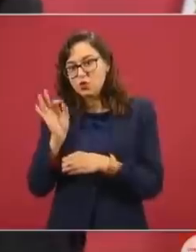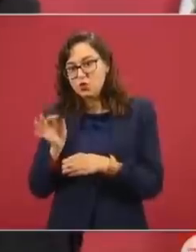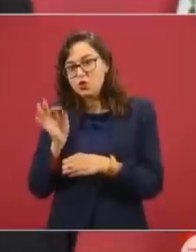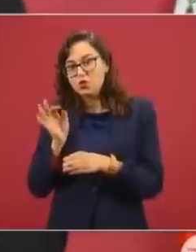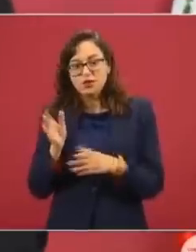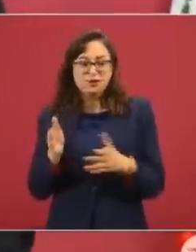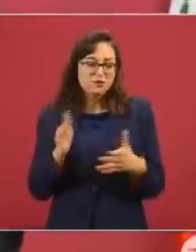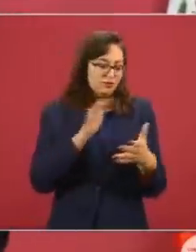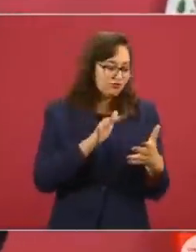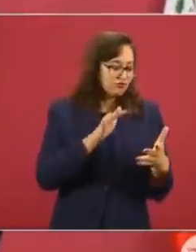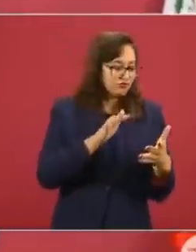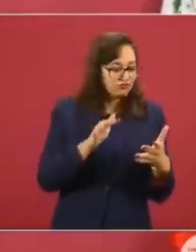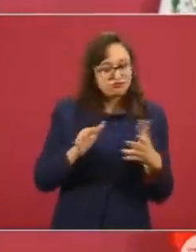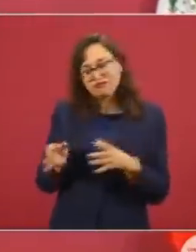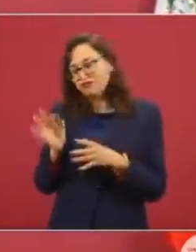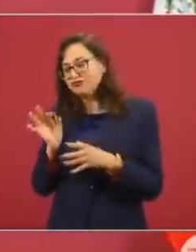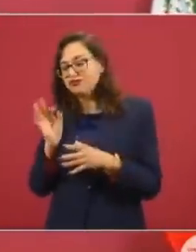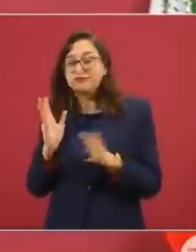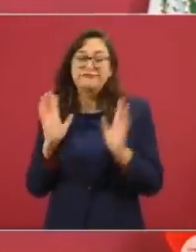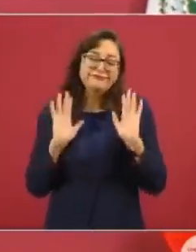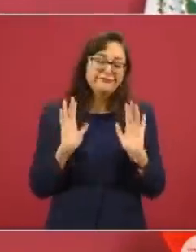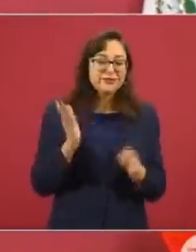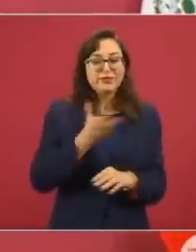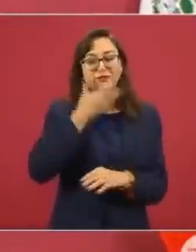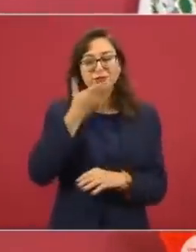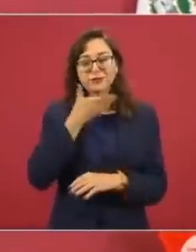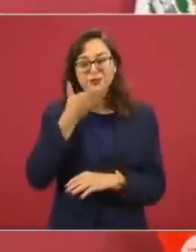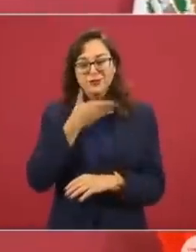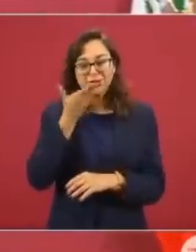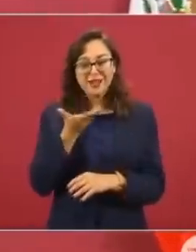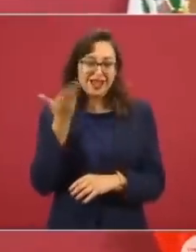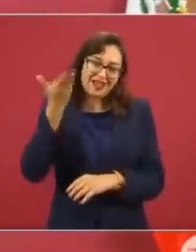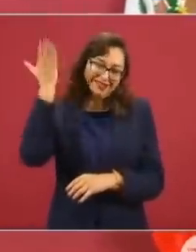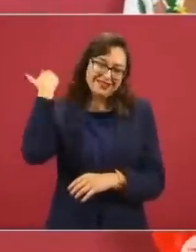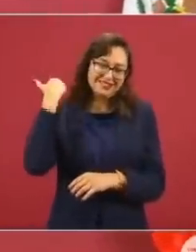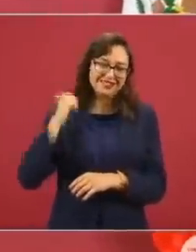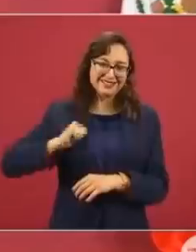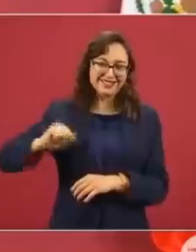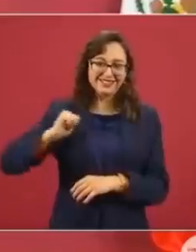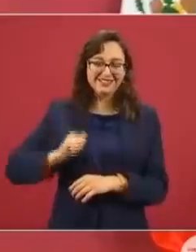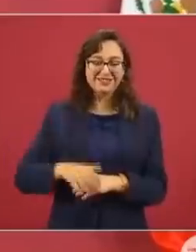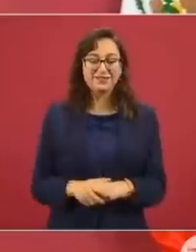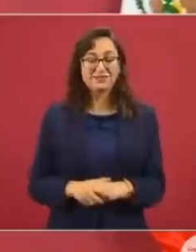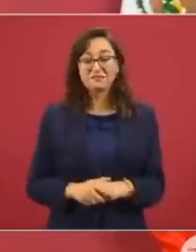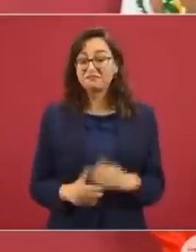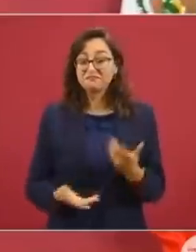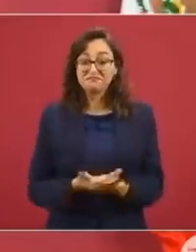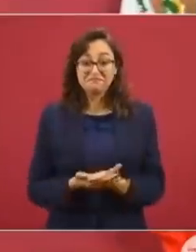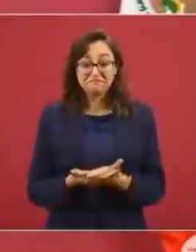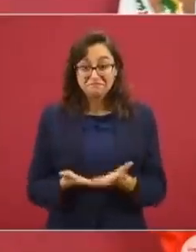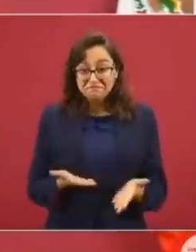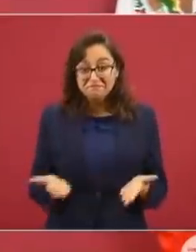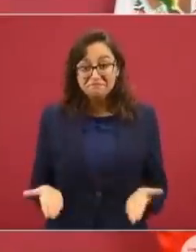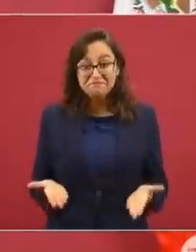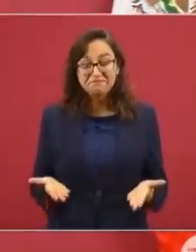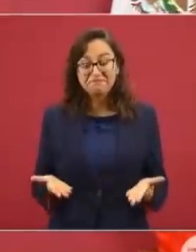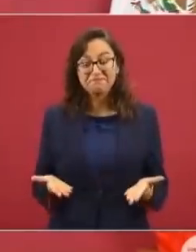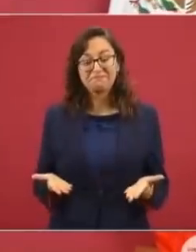a leer el periódico, ¿no? A ver el periódico. Ya eso ya